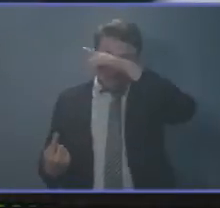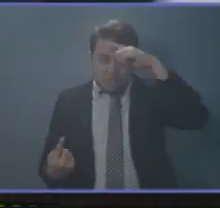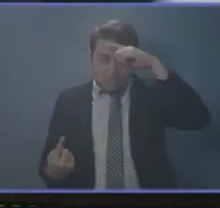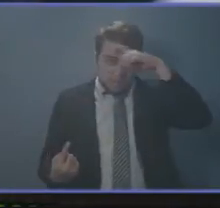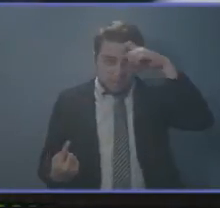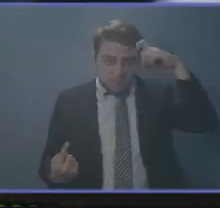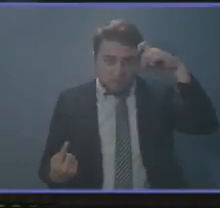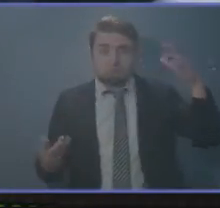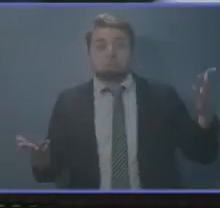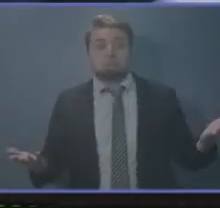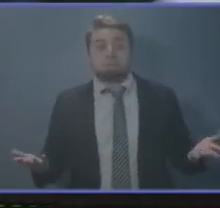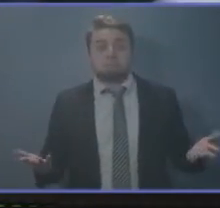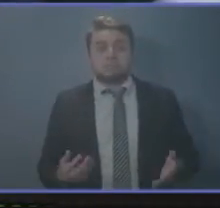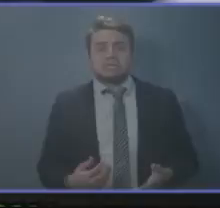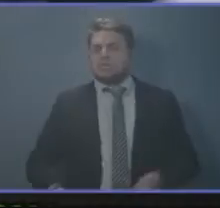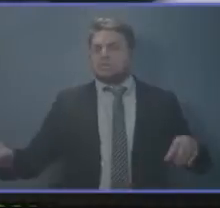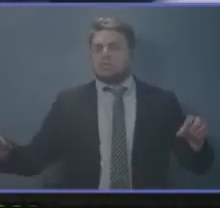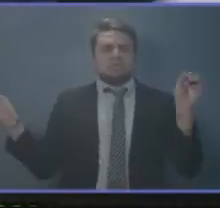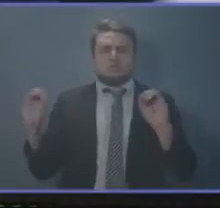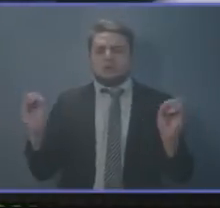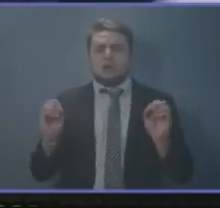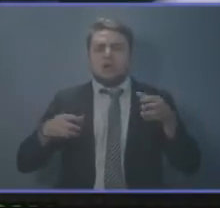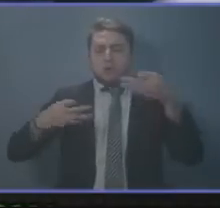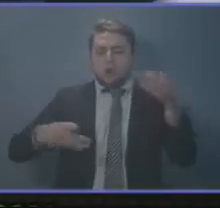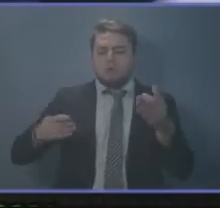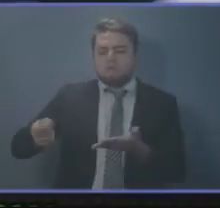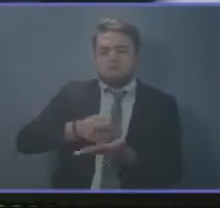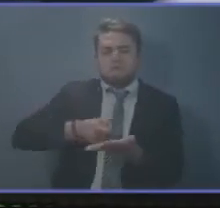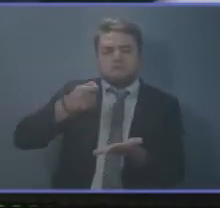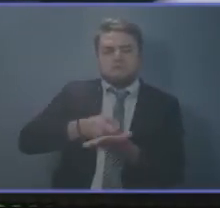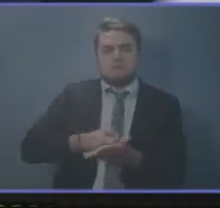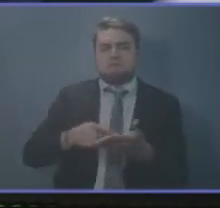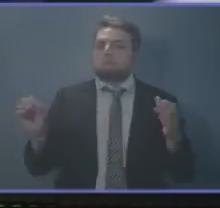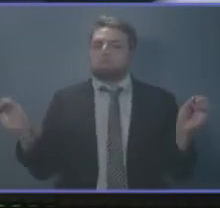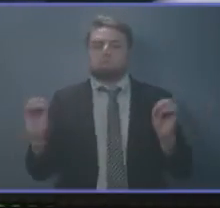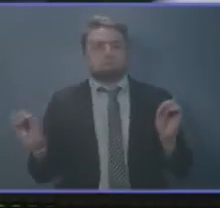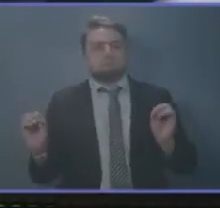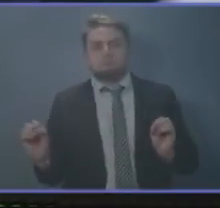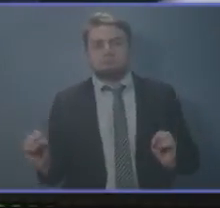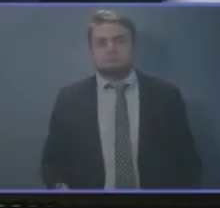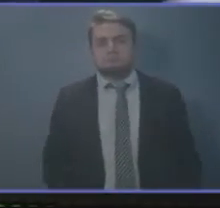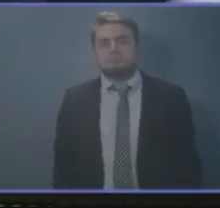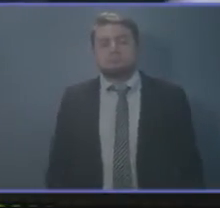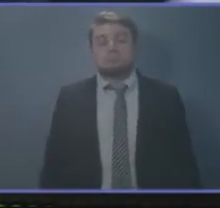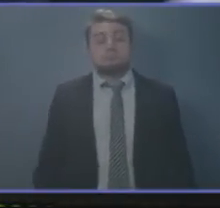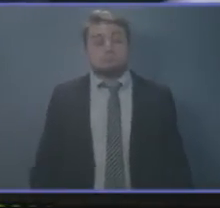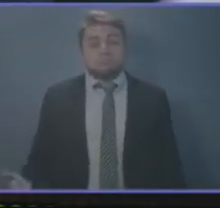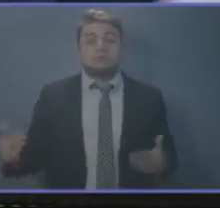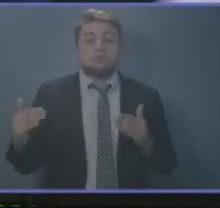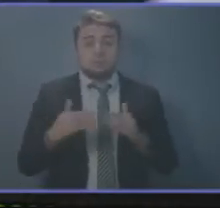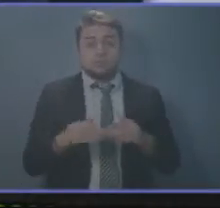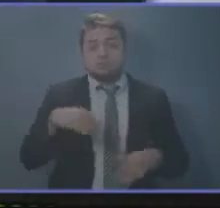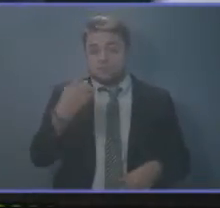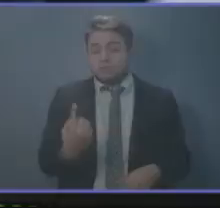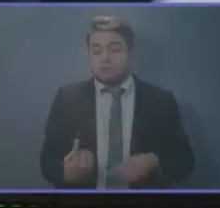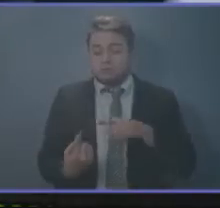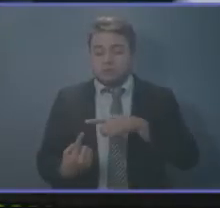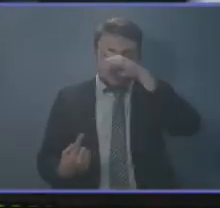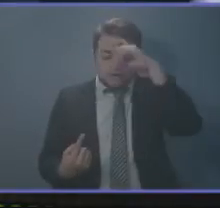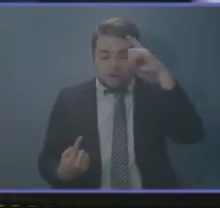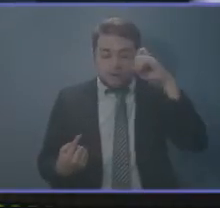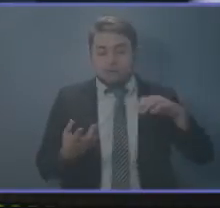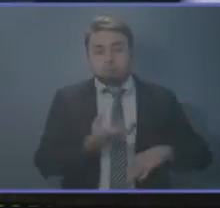que ni siquiera les hacen firmar un contrato, lo cual también les pone en desventaja a los trabajadores del sector transporte,